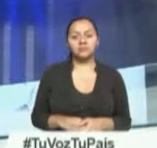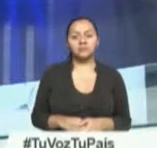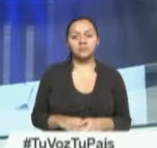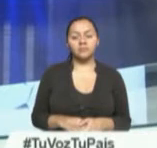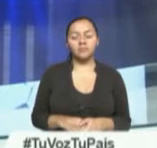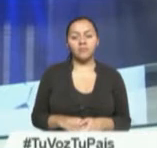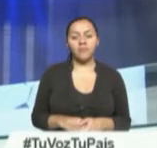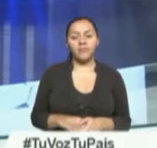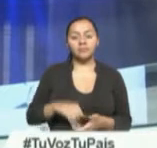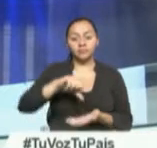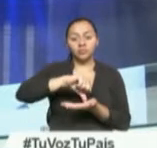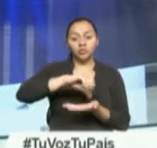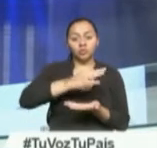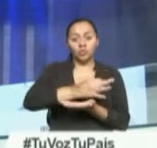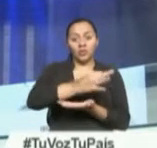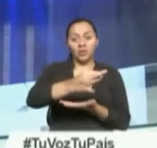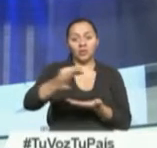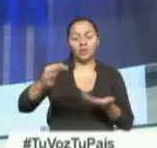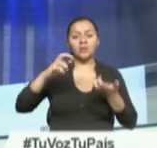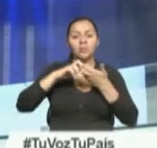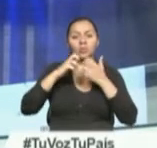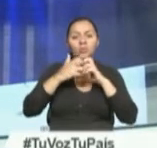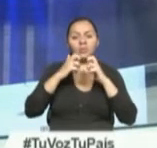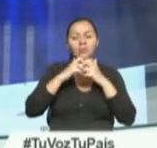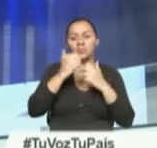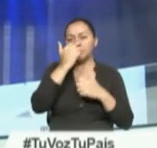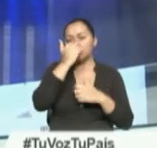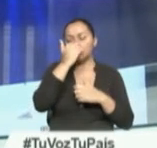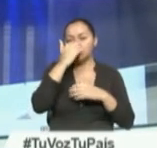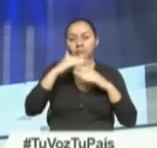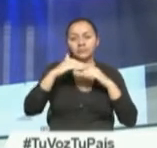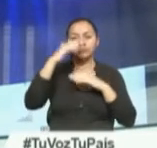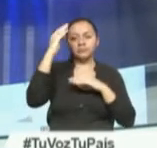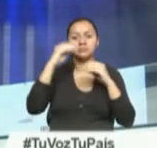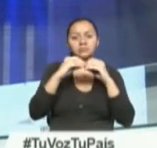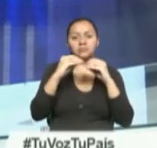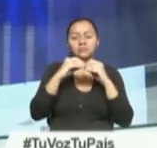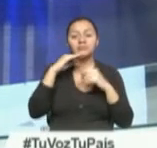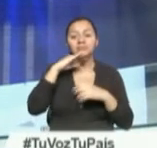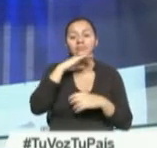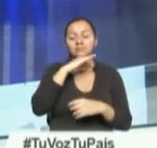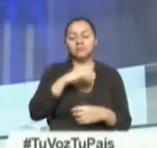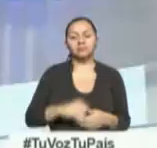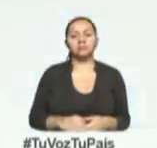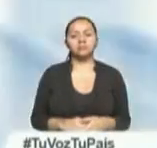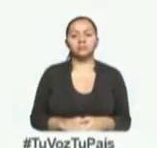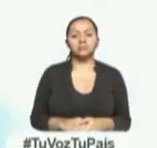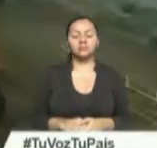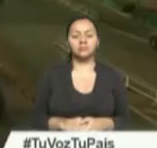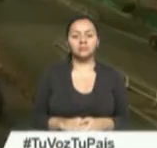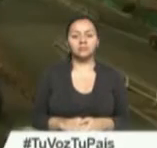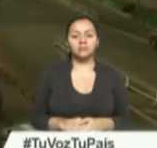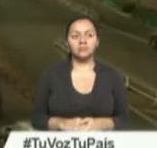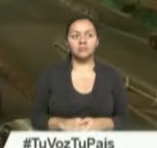Varias ciudades de China se encuentran en alerta roja debido a los altos índices de contaminación.